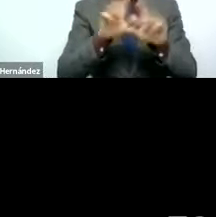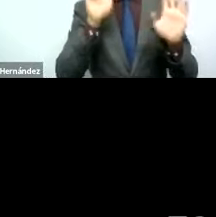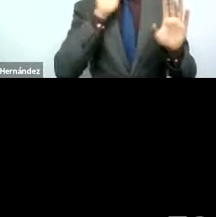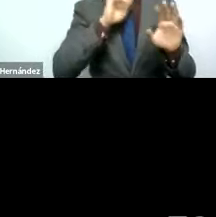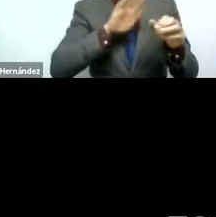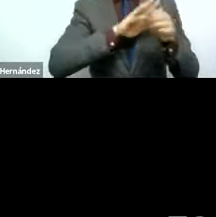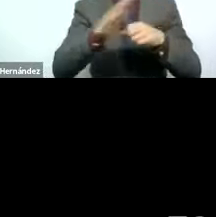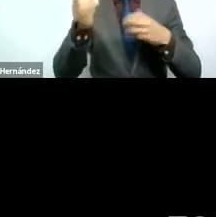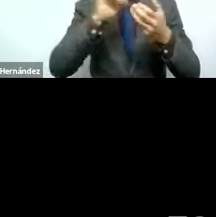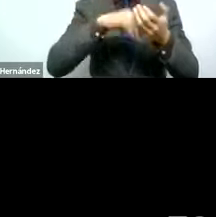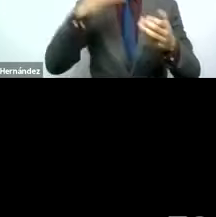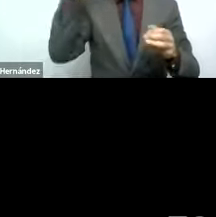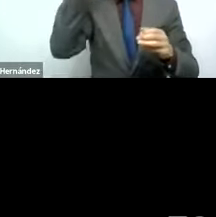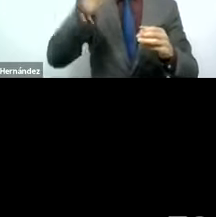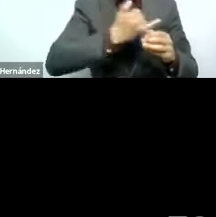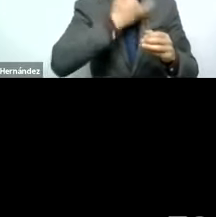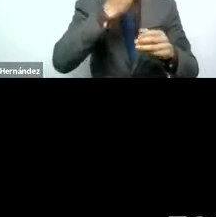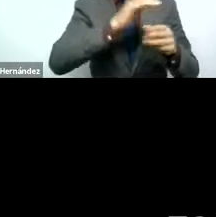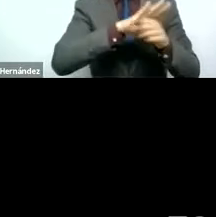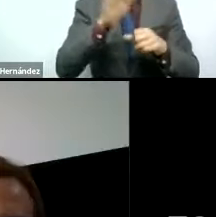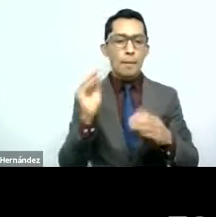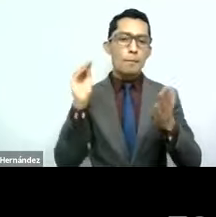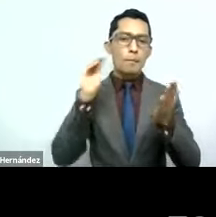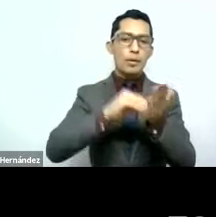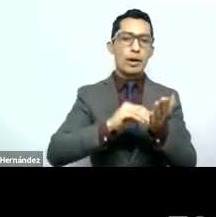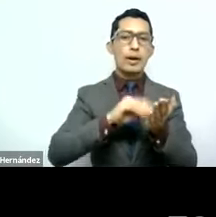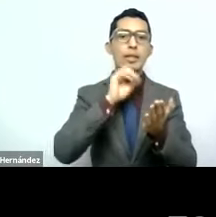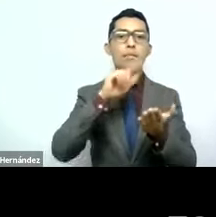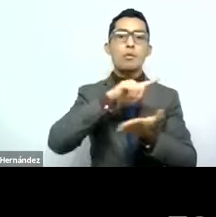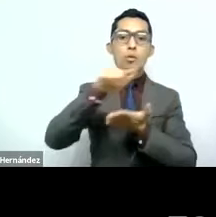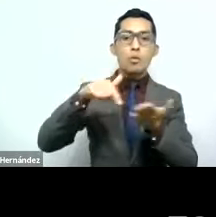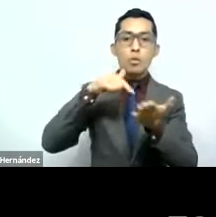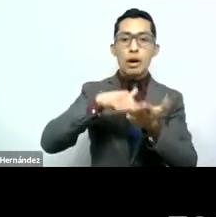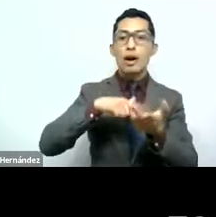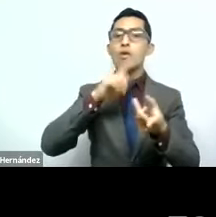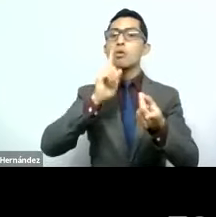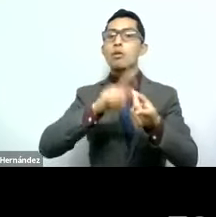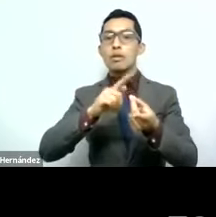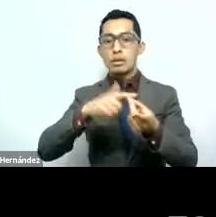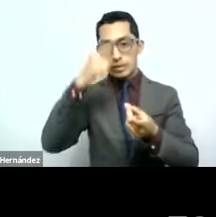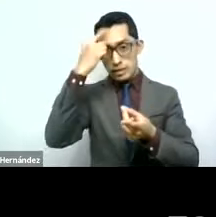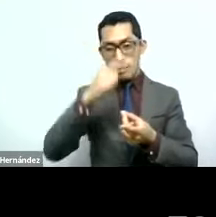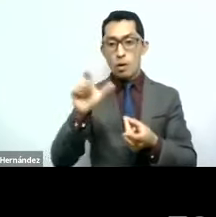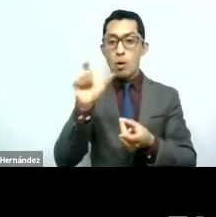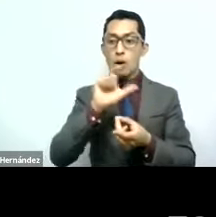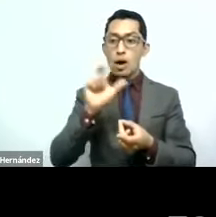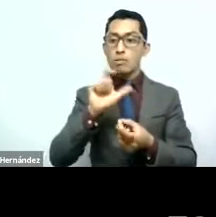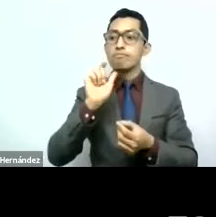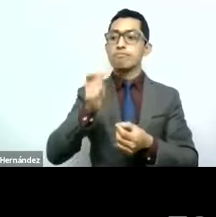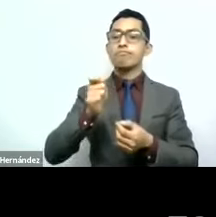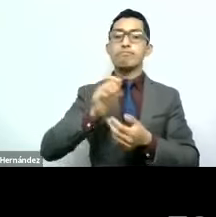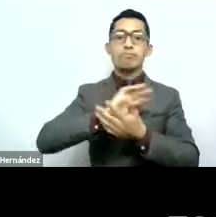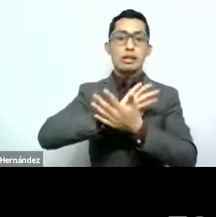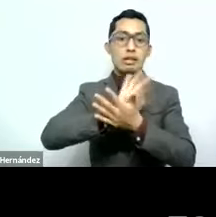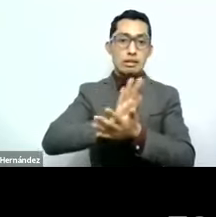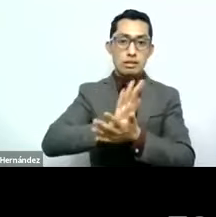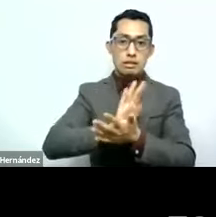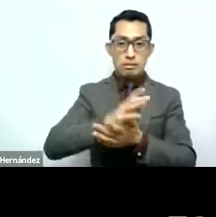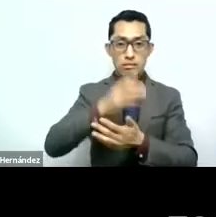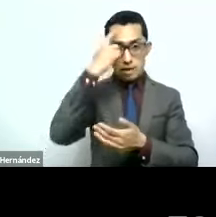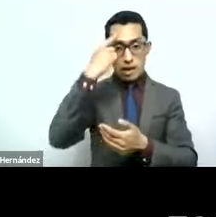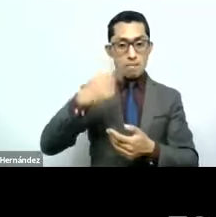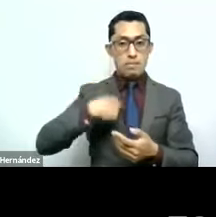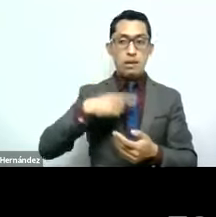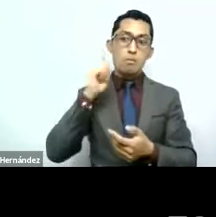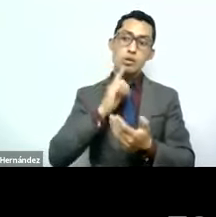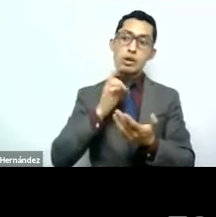estereotipo que está. También ubicar geográficamente, porque claro, la discriminación no ocurre en lo individual, ocurre